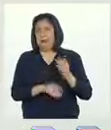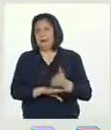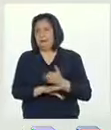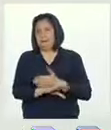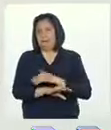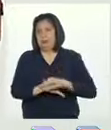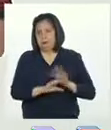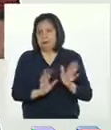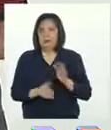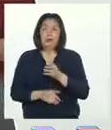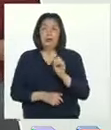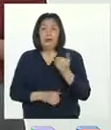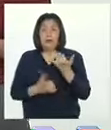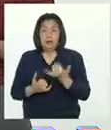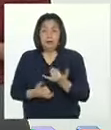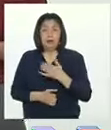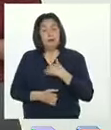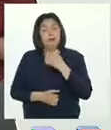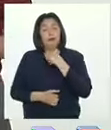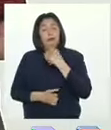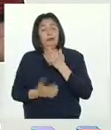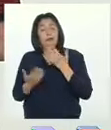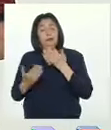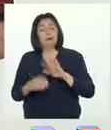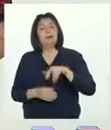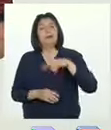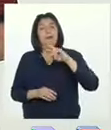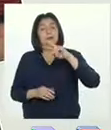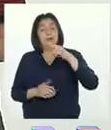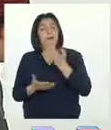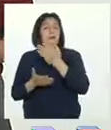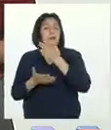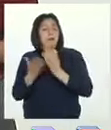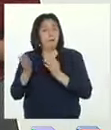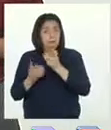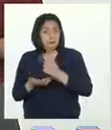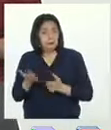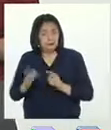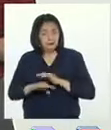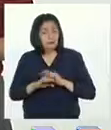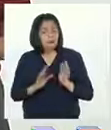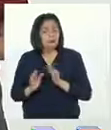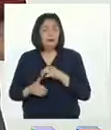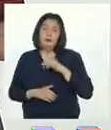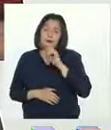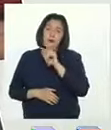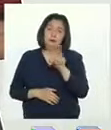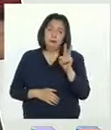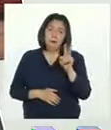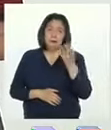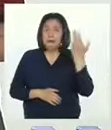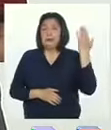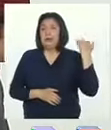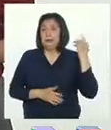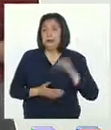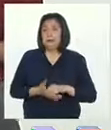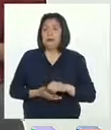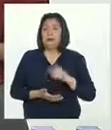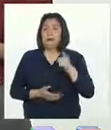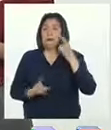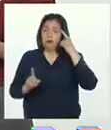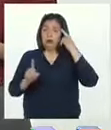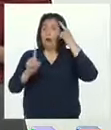mejora. Muy bien, ahora me gustaría hablar sobre la siguiente parte del plan de acción que, según lo que vimos en el bloque anterior, son